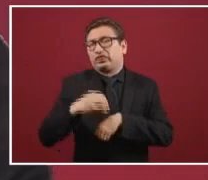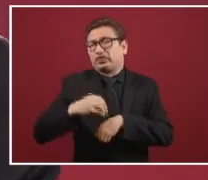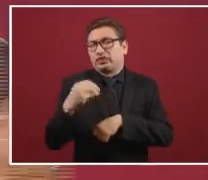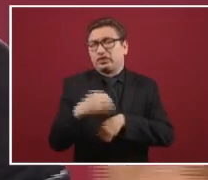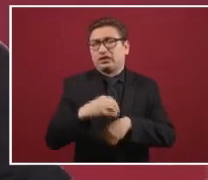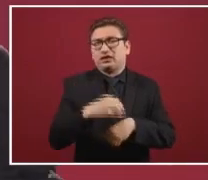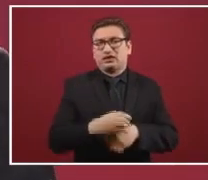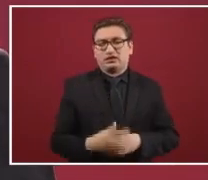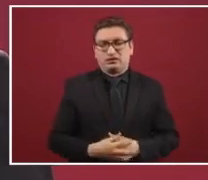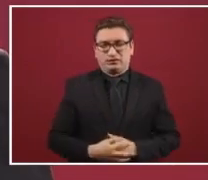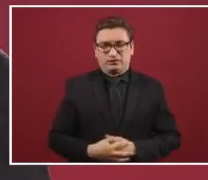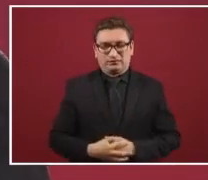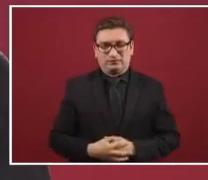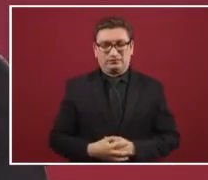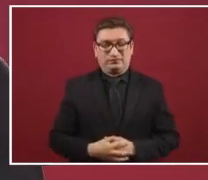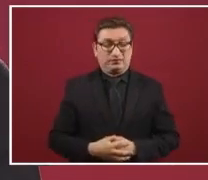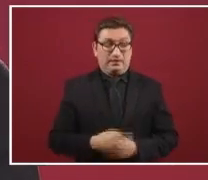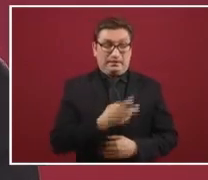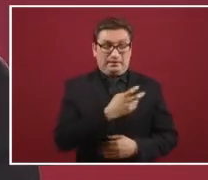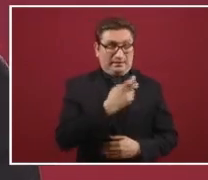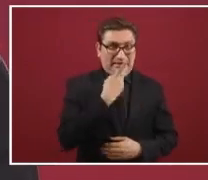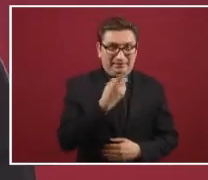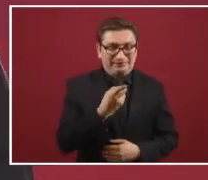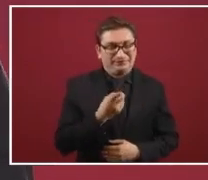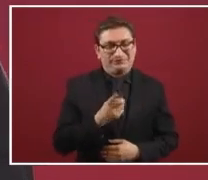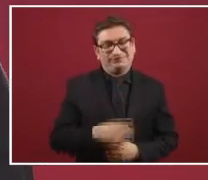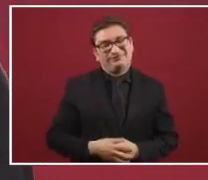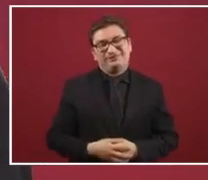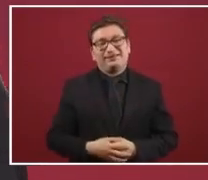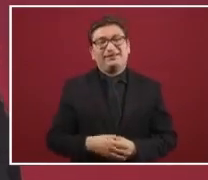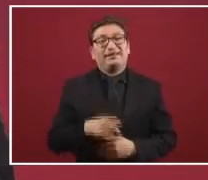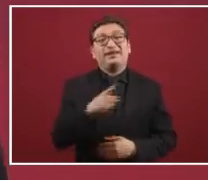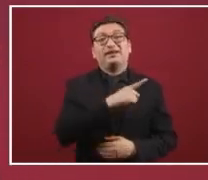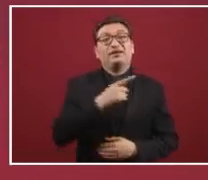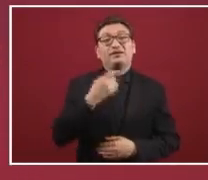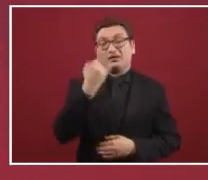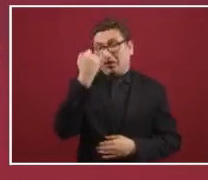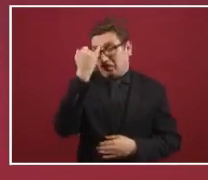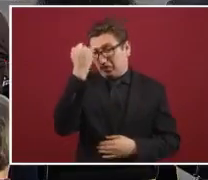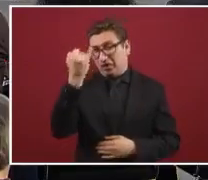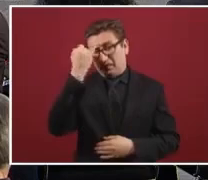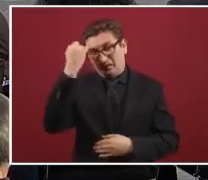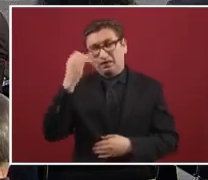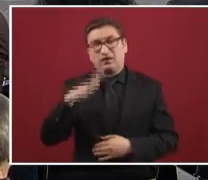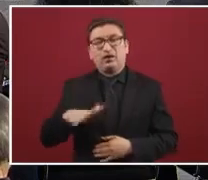de eso no se habla, de que iba a haber interferencia